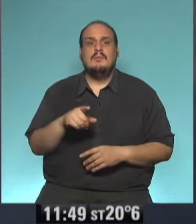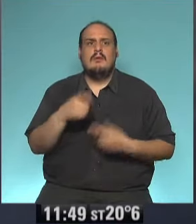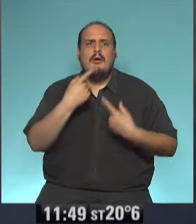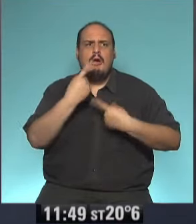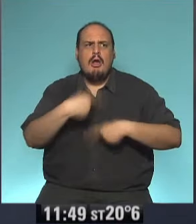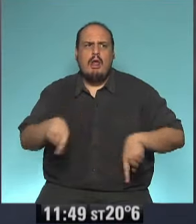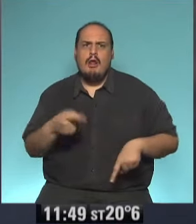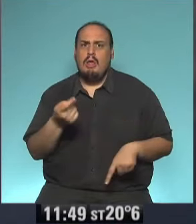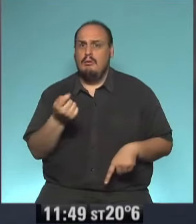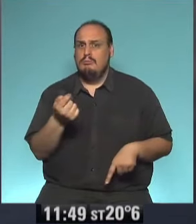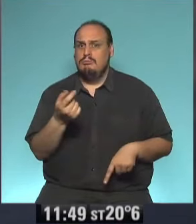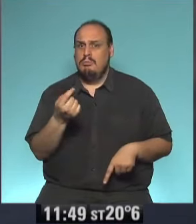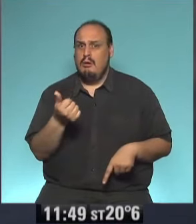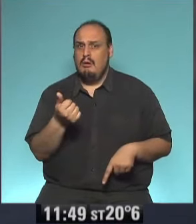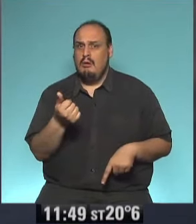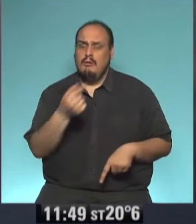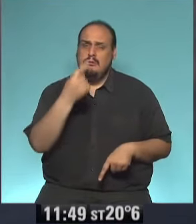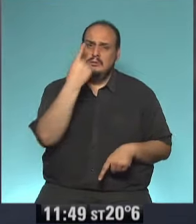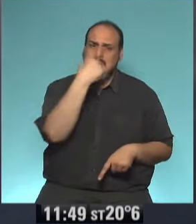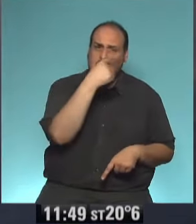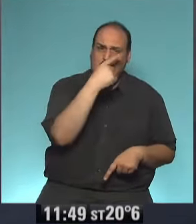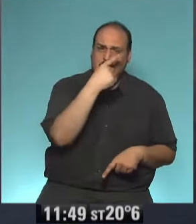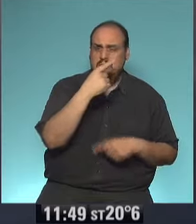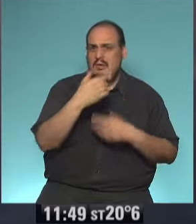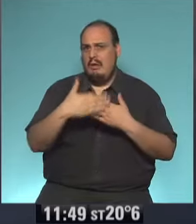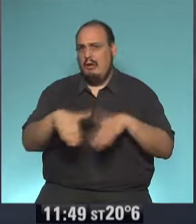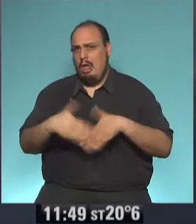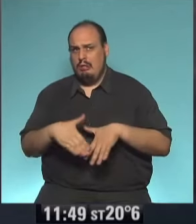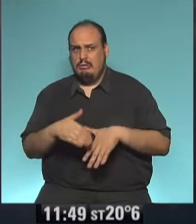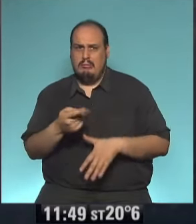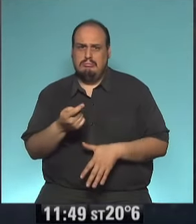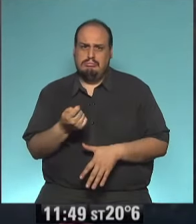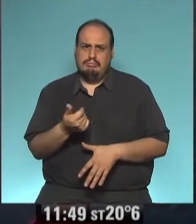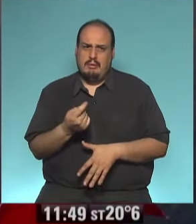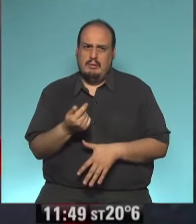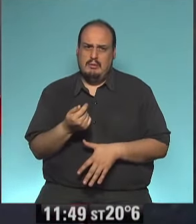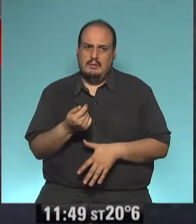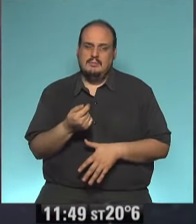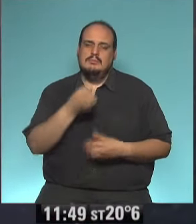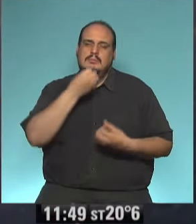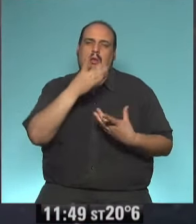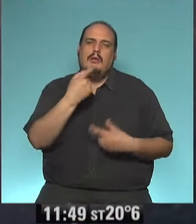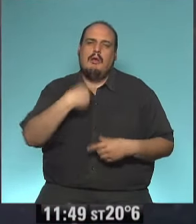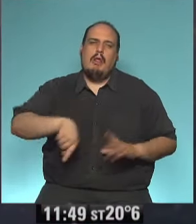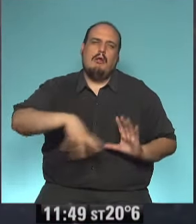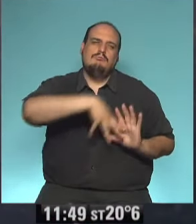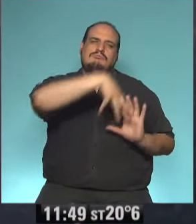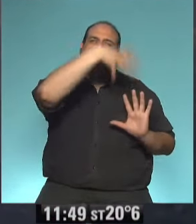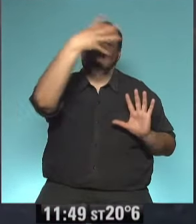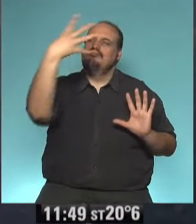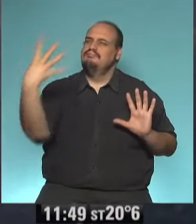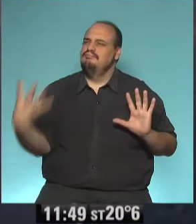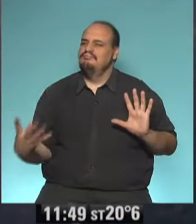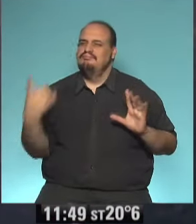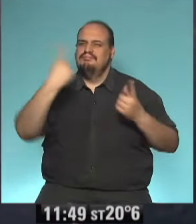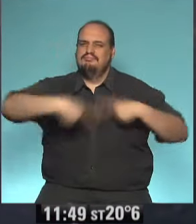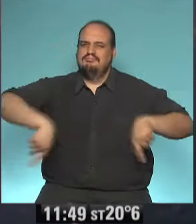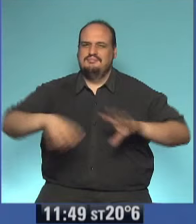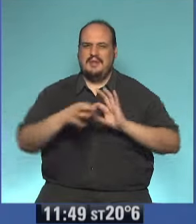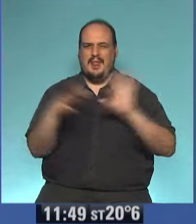poquitos colores, el celeste y rosa. Pintemos un arco iris de